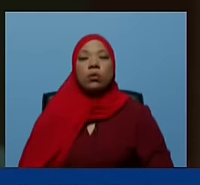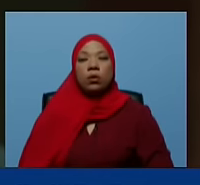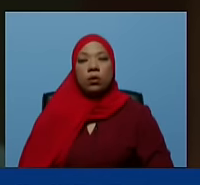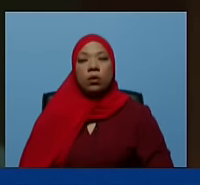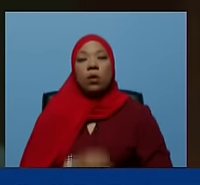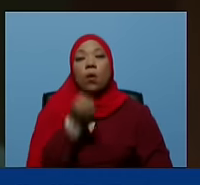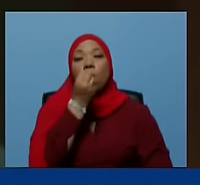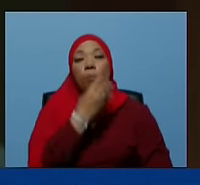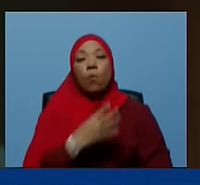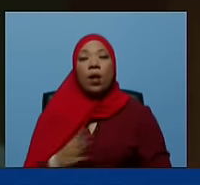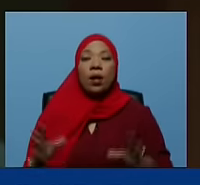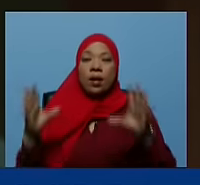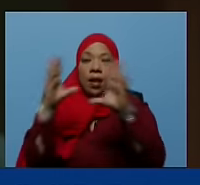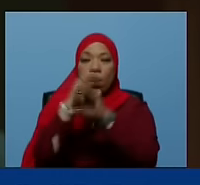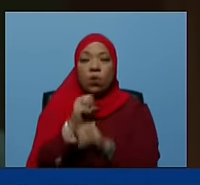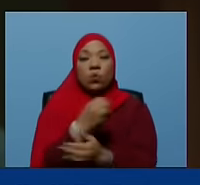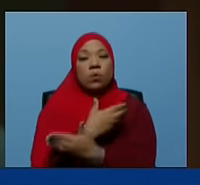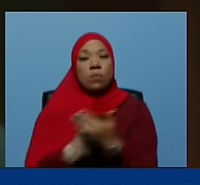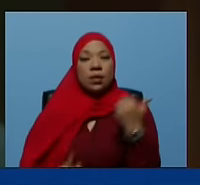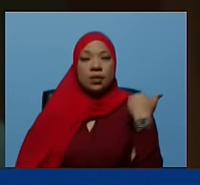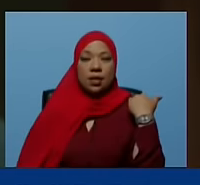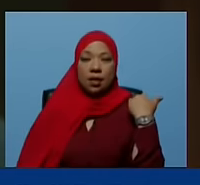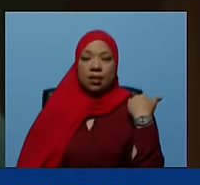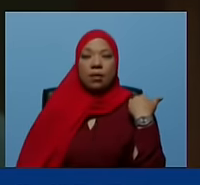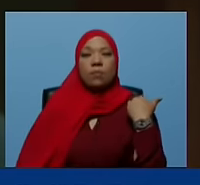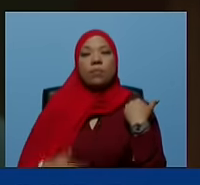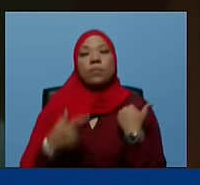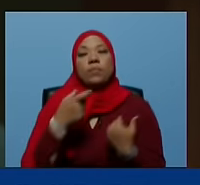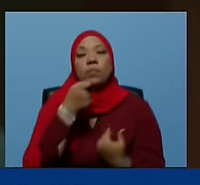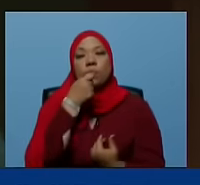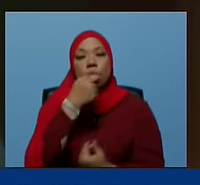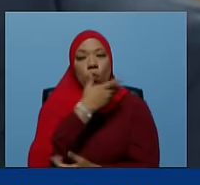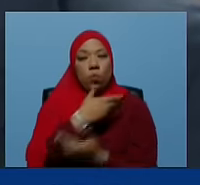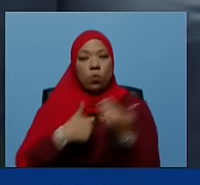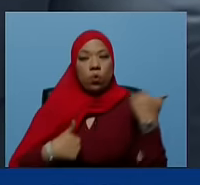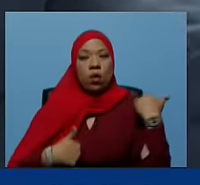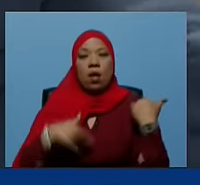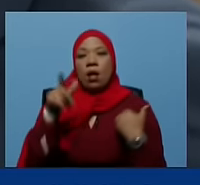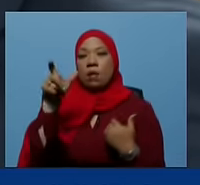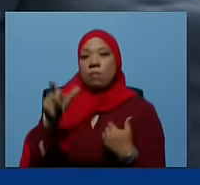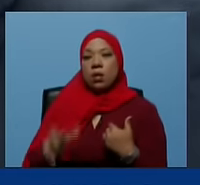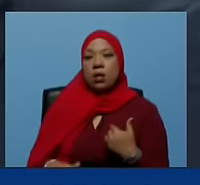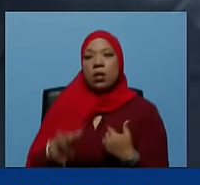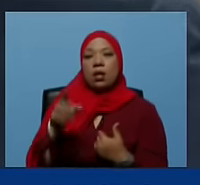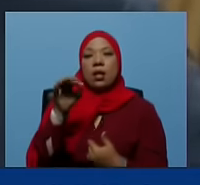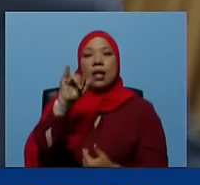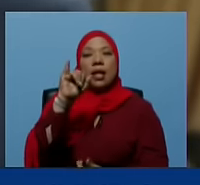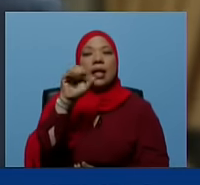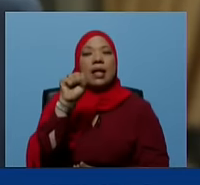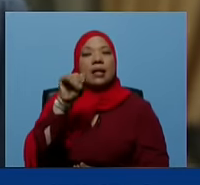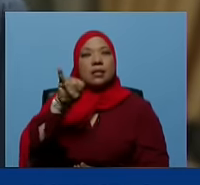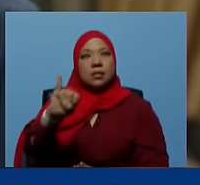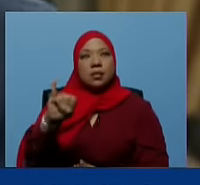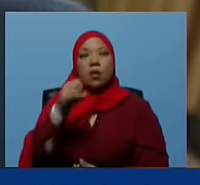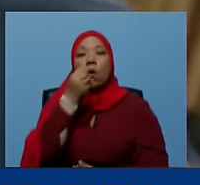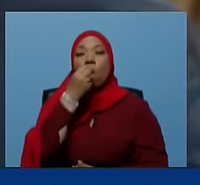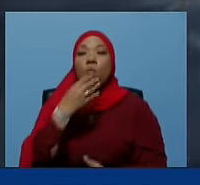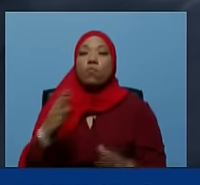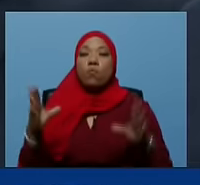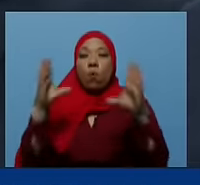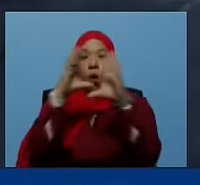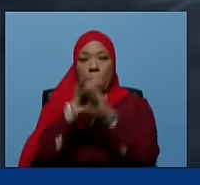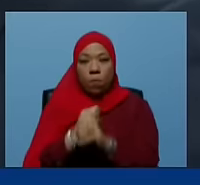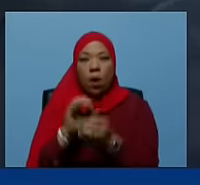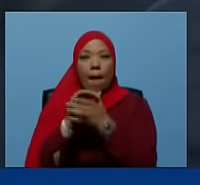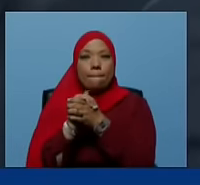Buenas noches, presidente. Buenas noches, príncipe Arthur Issi. Buenas noches a todas las autoridades, nuestros hermanos y